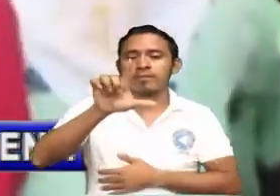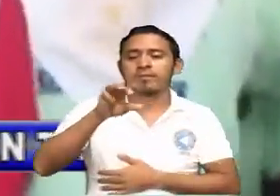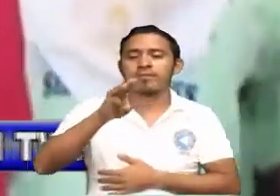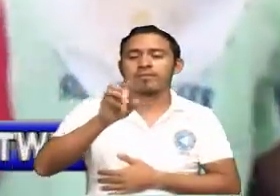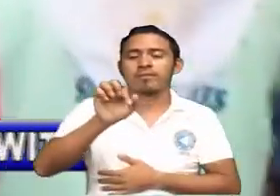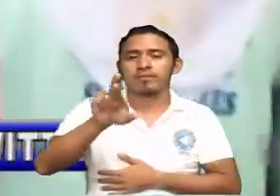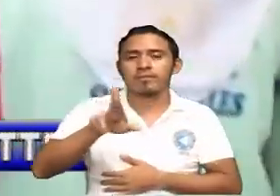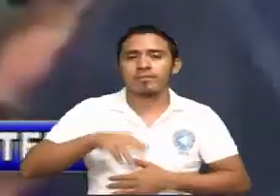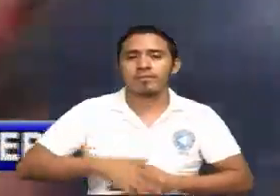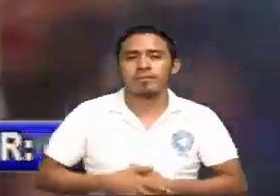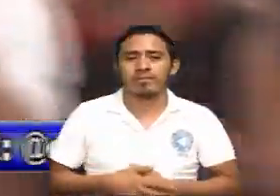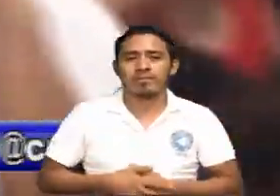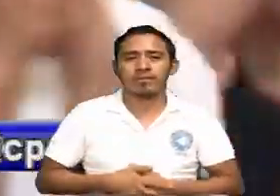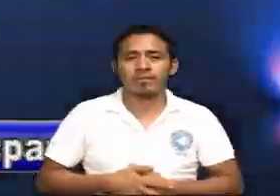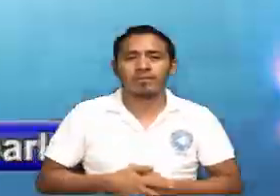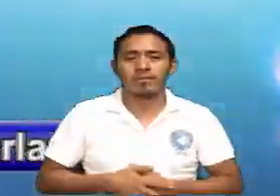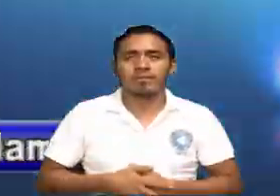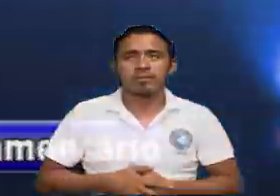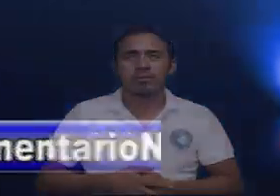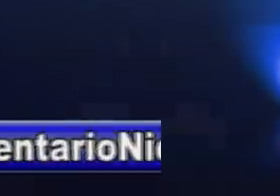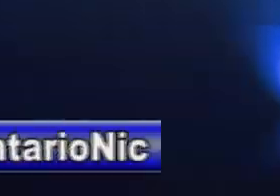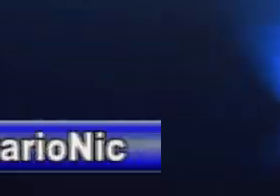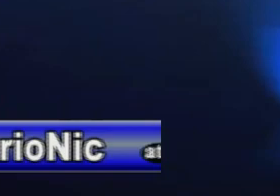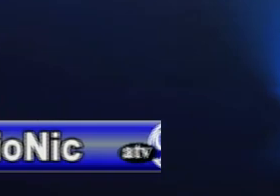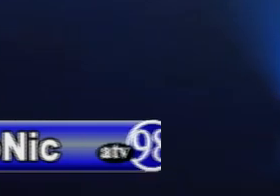informó Elmer Marcia.